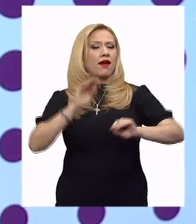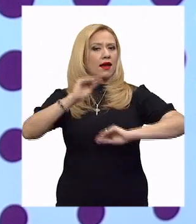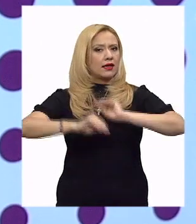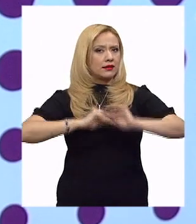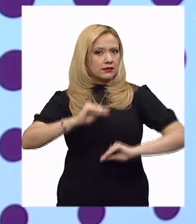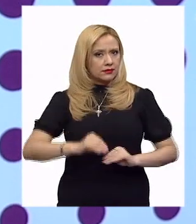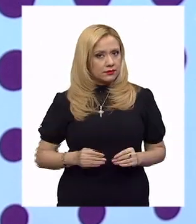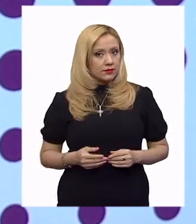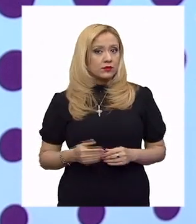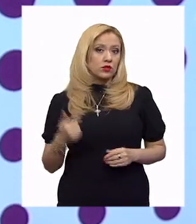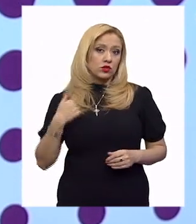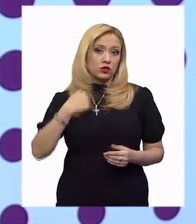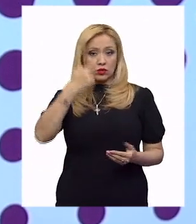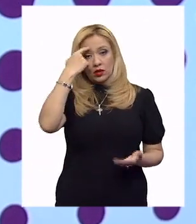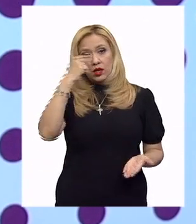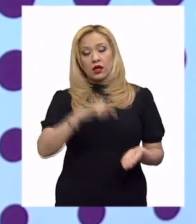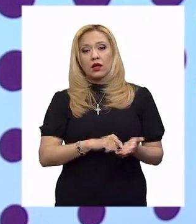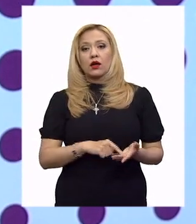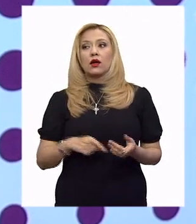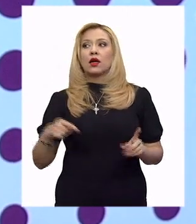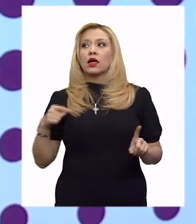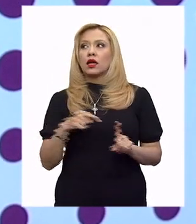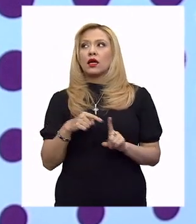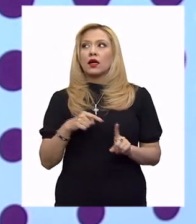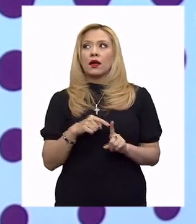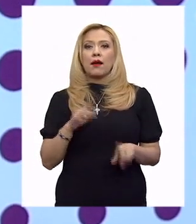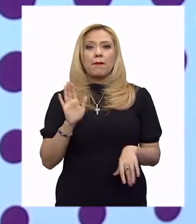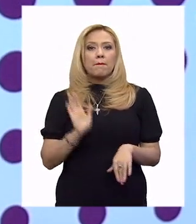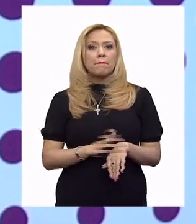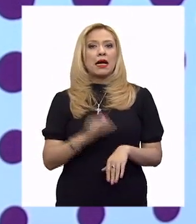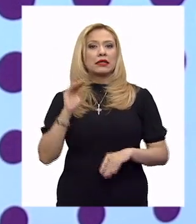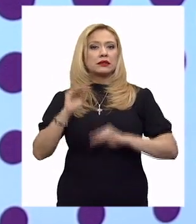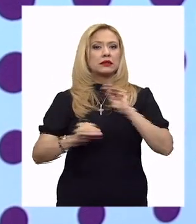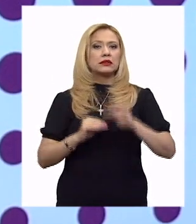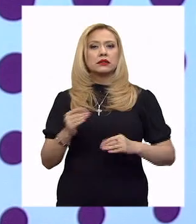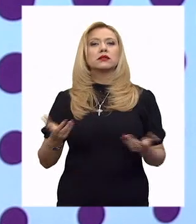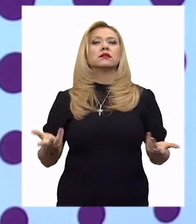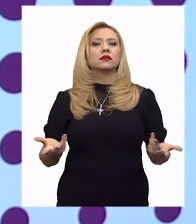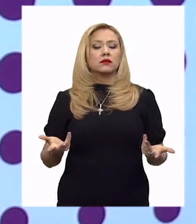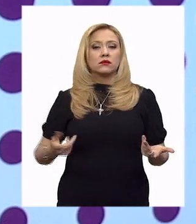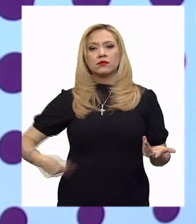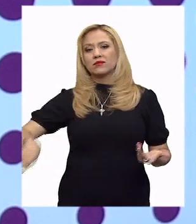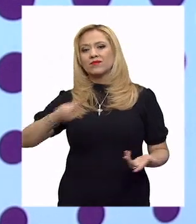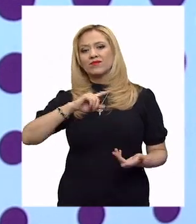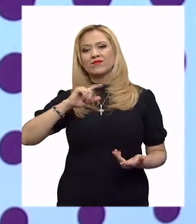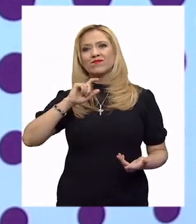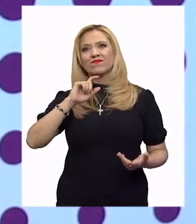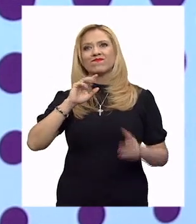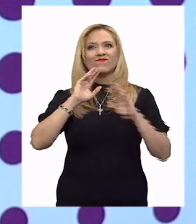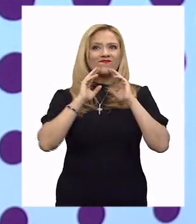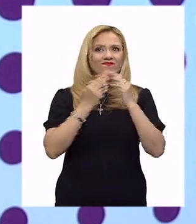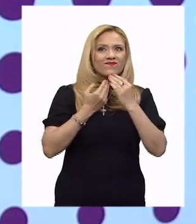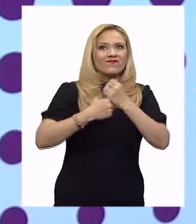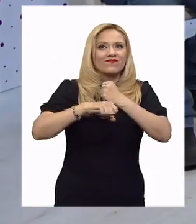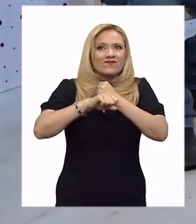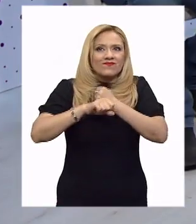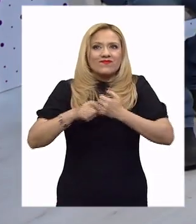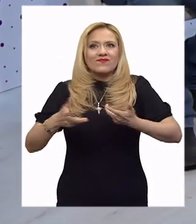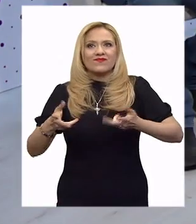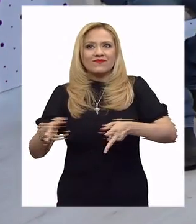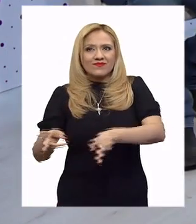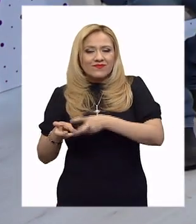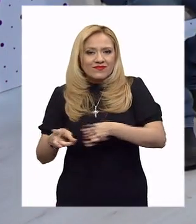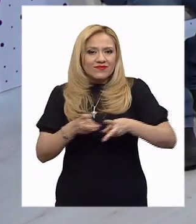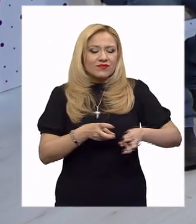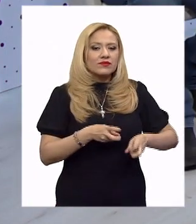Y yo creo que donde podría afinarse el marco jurídico tiene que ser en la política criminal y en todos estos mecanismos que no